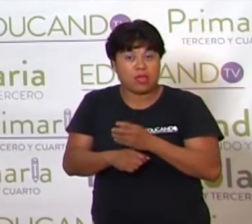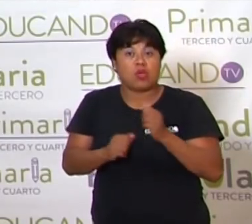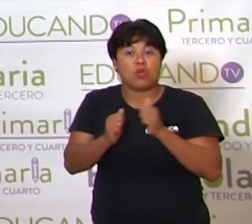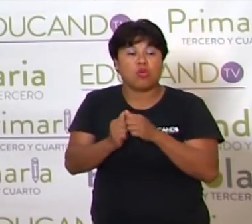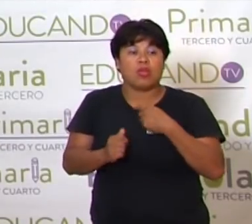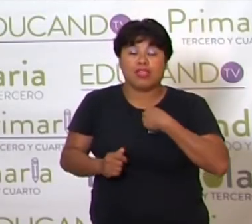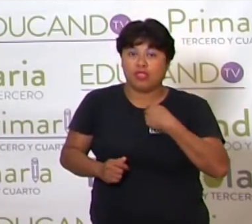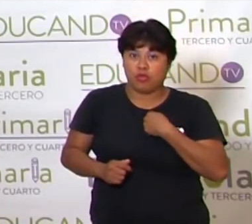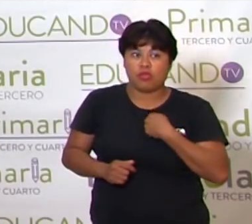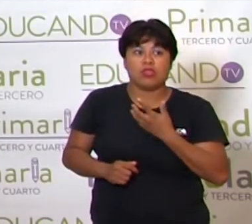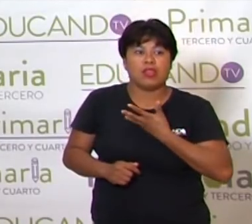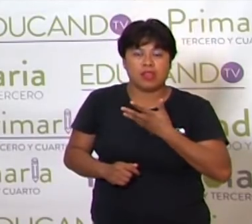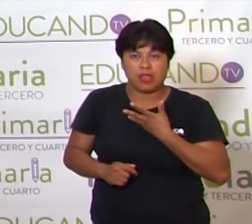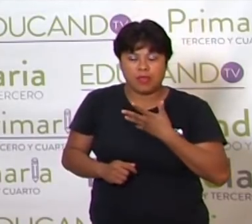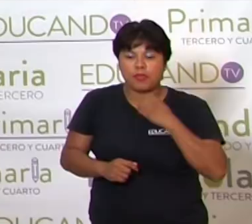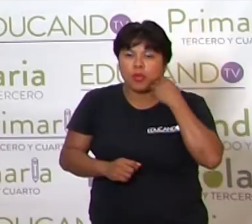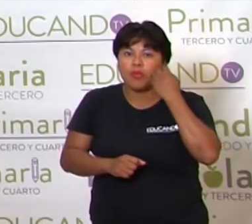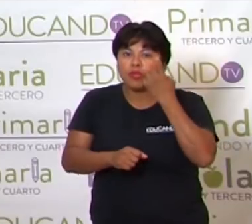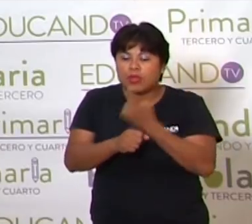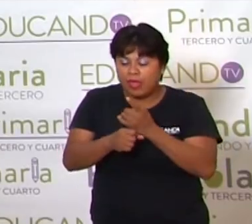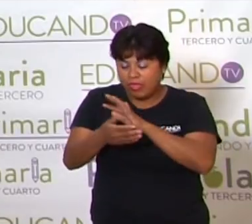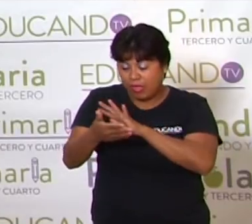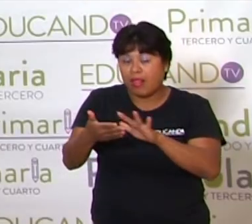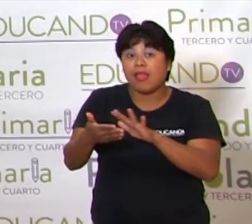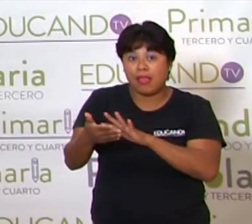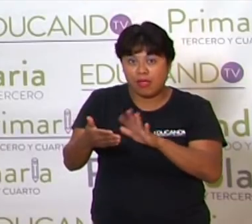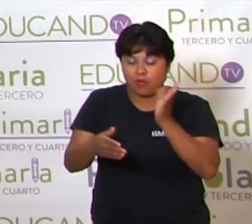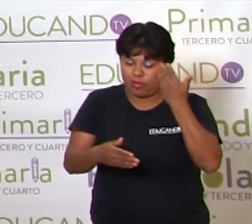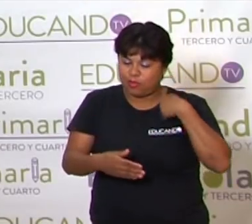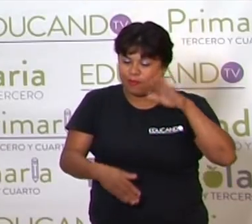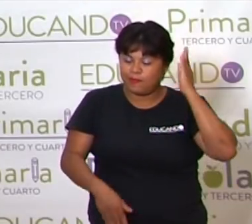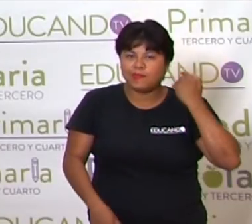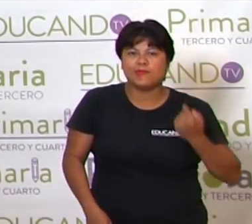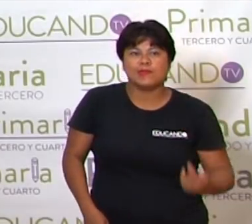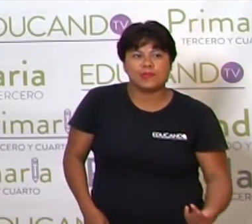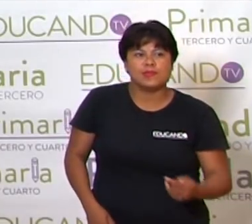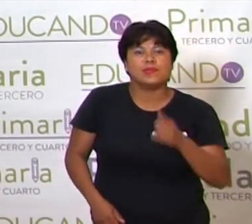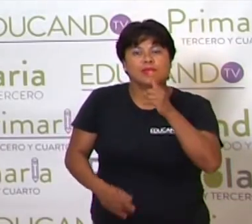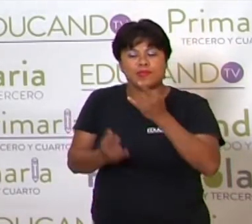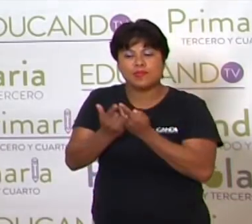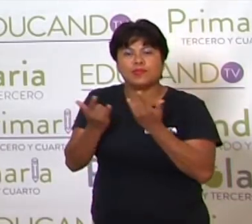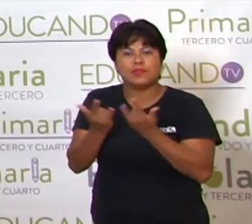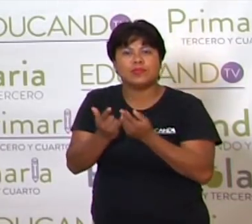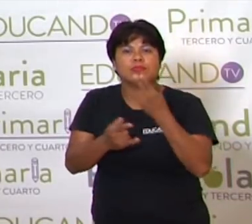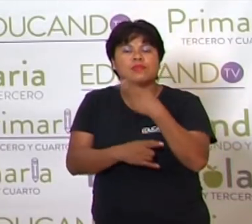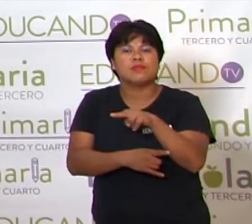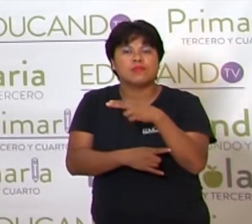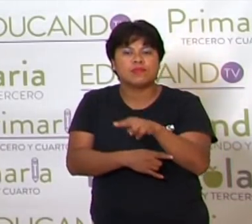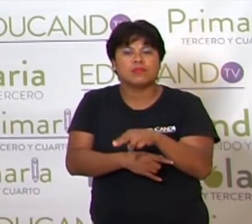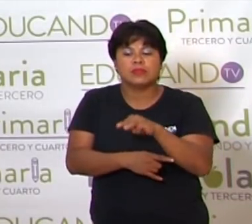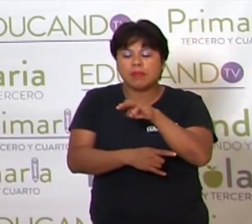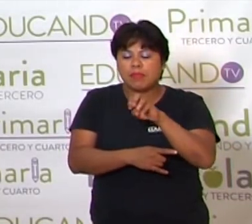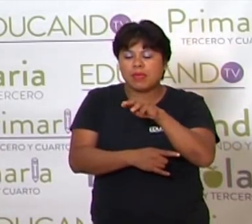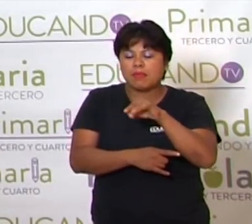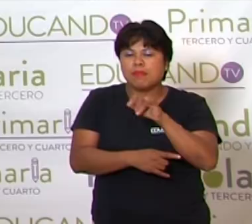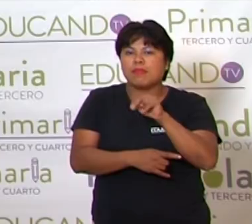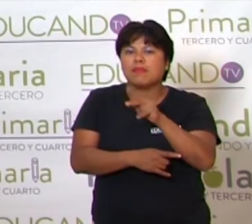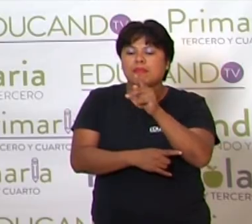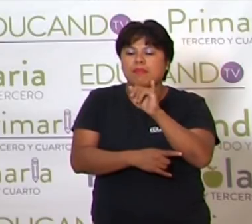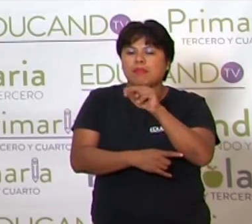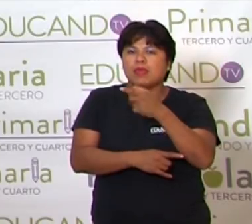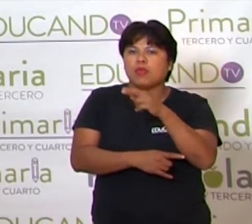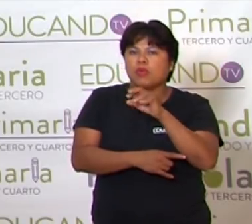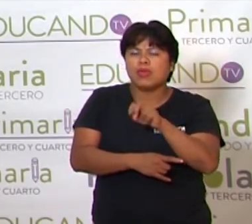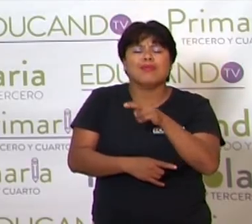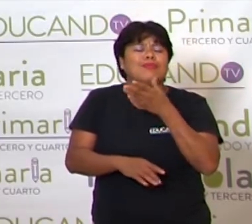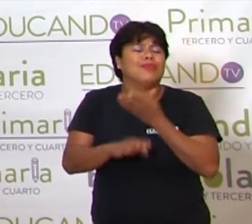tuve oportunidad de leer cuando era niña, era una historieta que se llama Memín Pinguín. Era